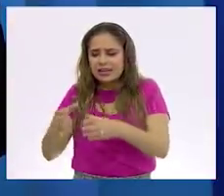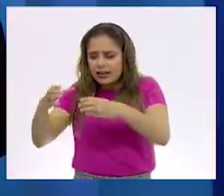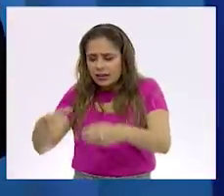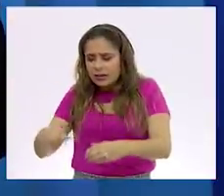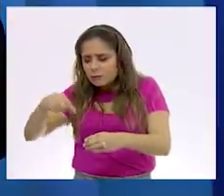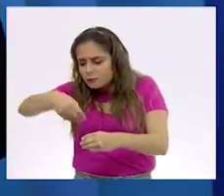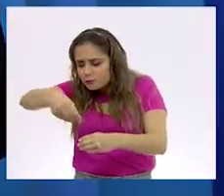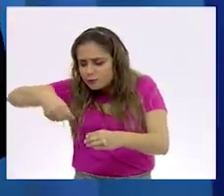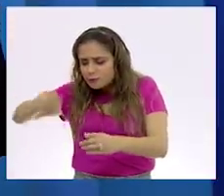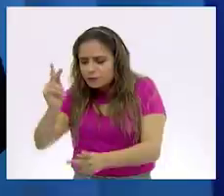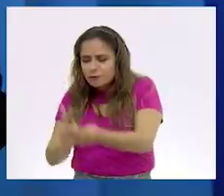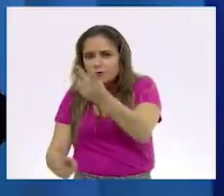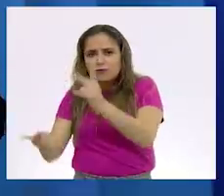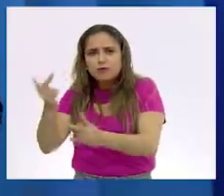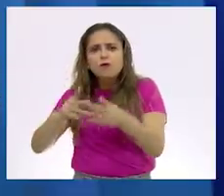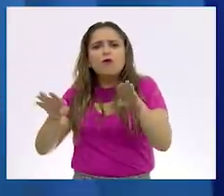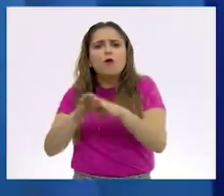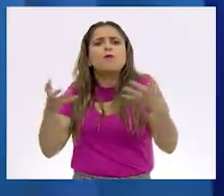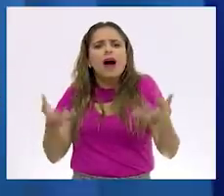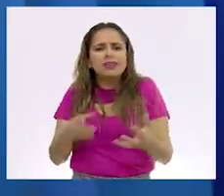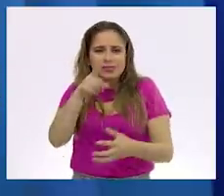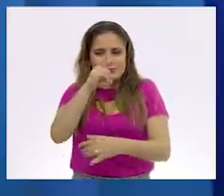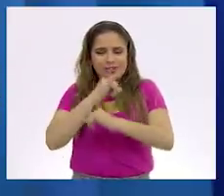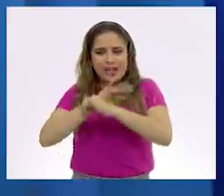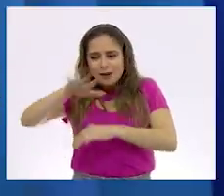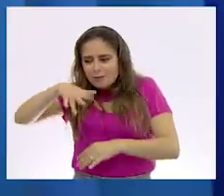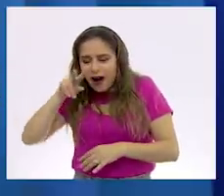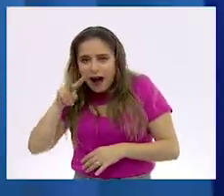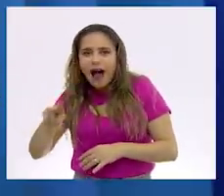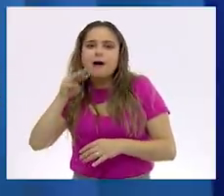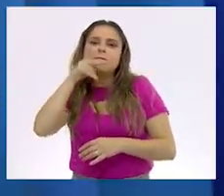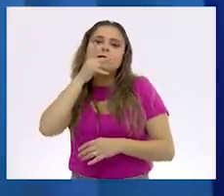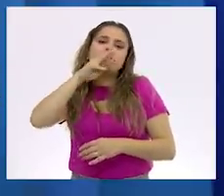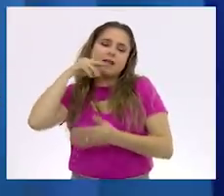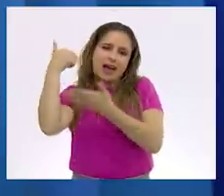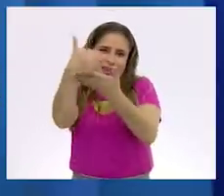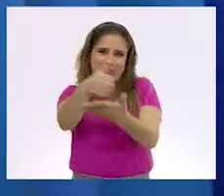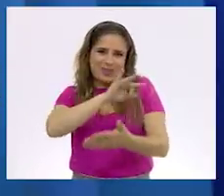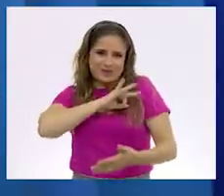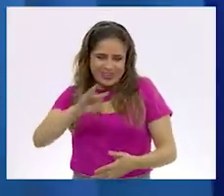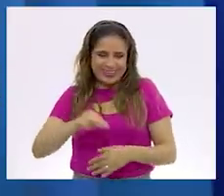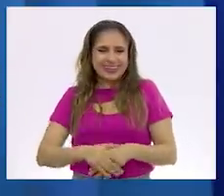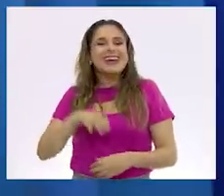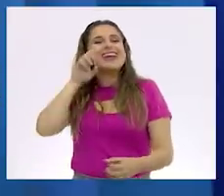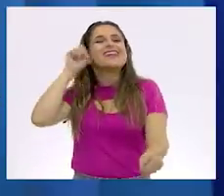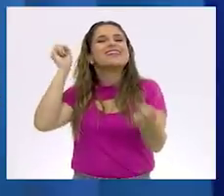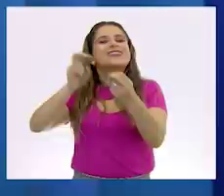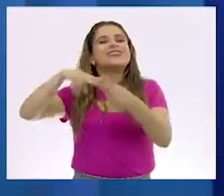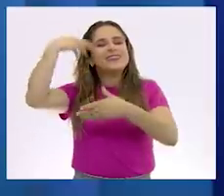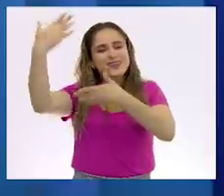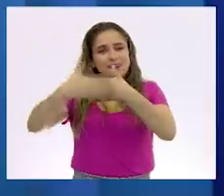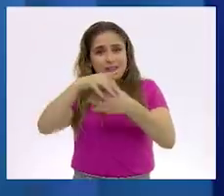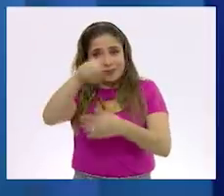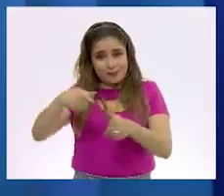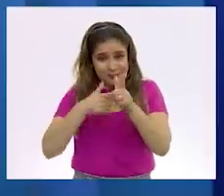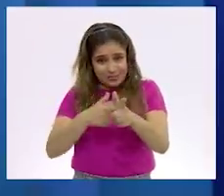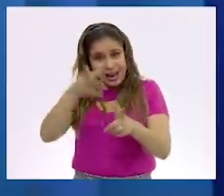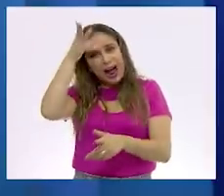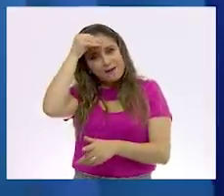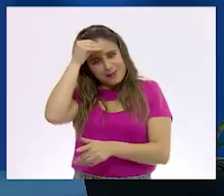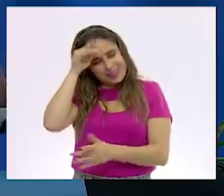casa. Nos vemos en la próxima sesión de Ciencias Naturales. Y recuerda que para seguir aprendiendo, seguimos en